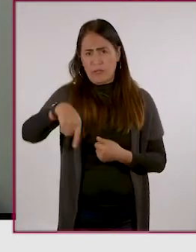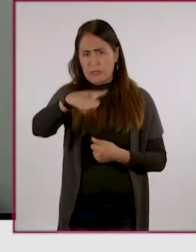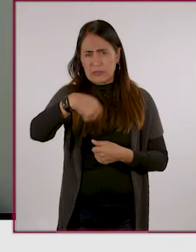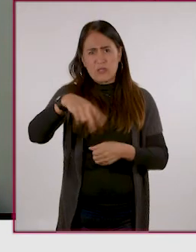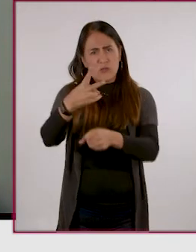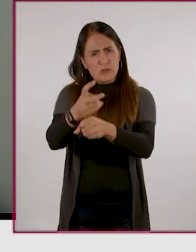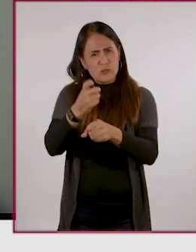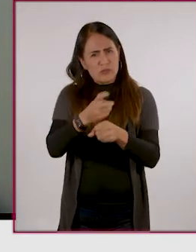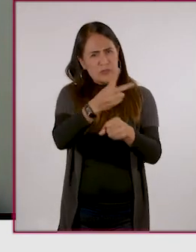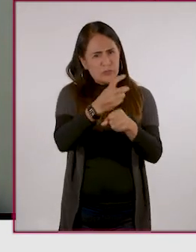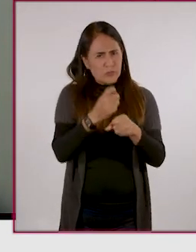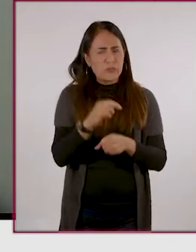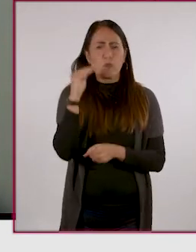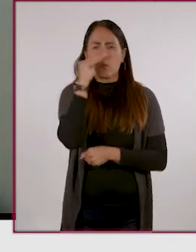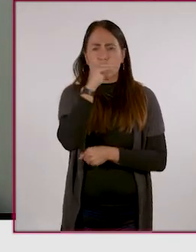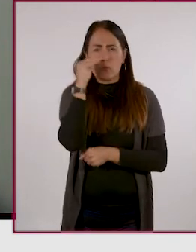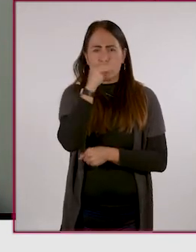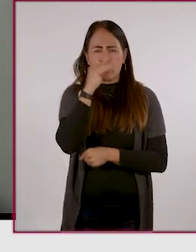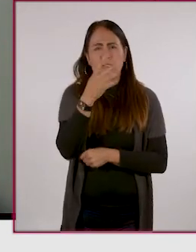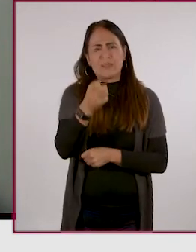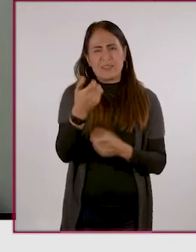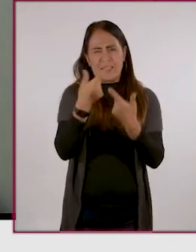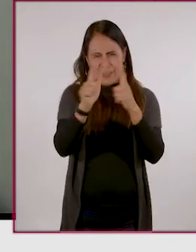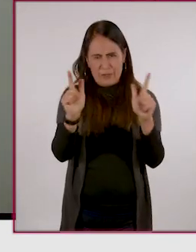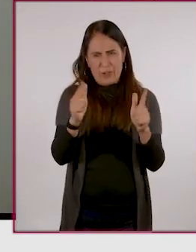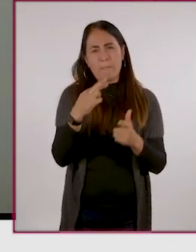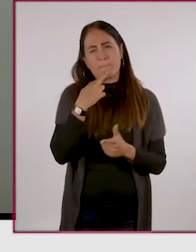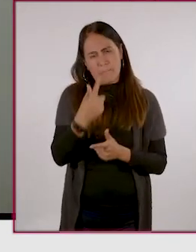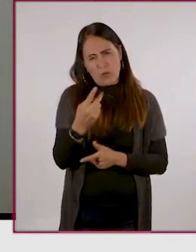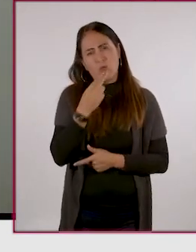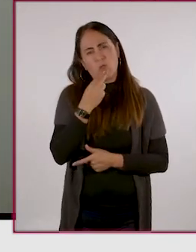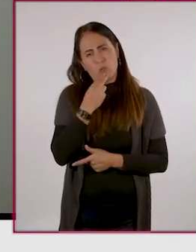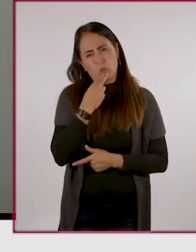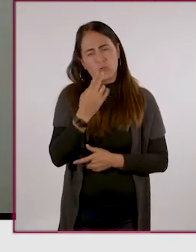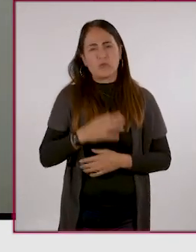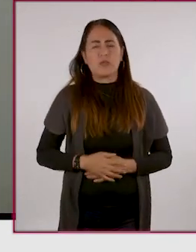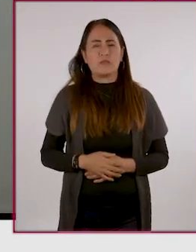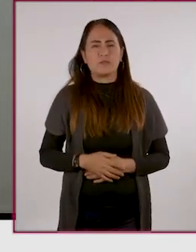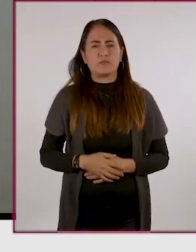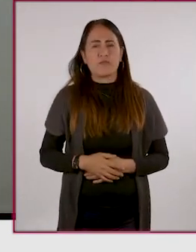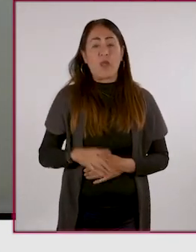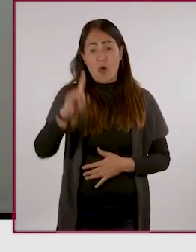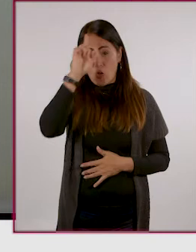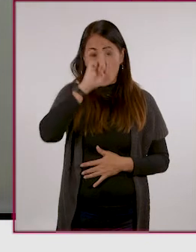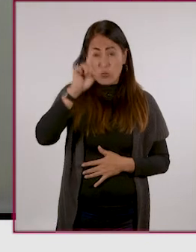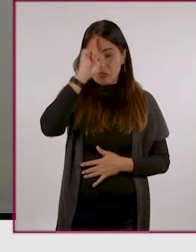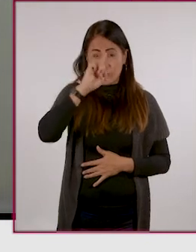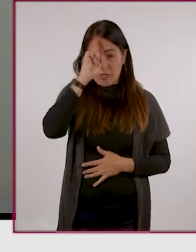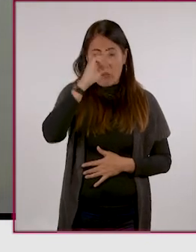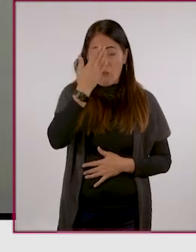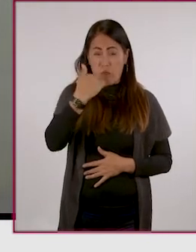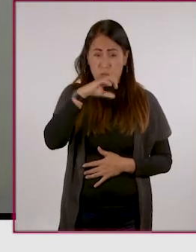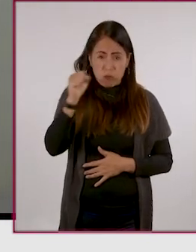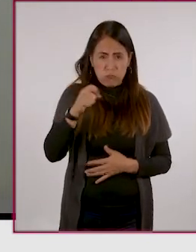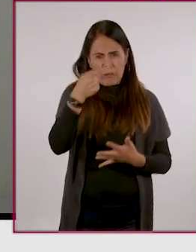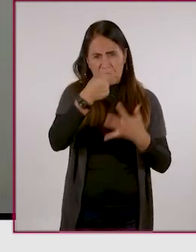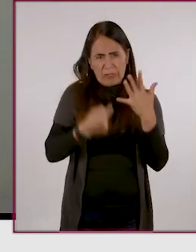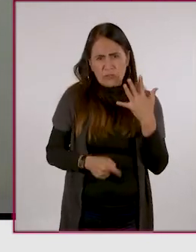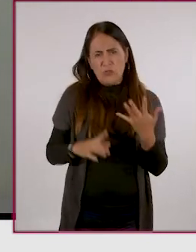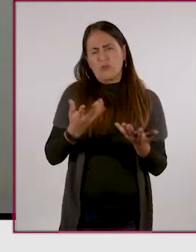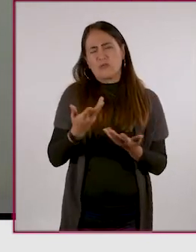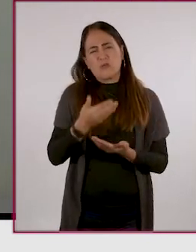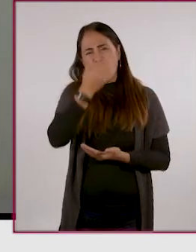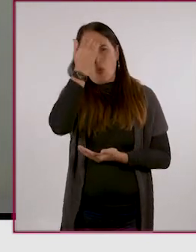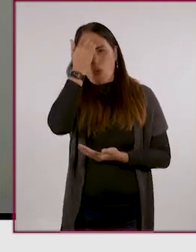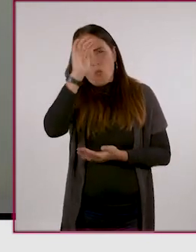jóvenes a usar el software libre, ¿no? Los trucos, pues, son algunas funciones que desconocemos, ¿no? Que están por ahí